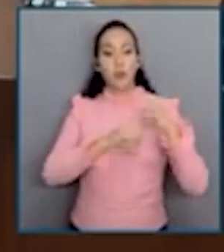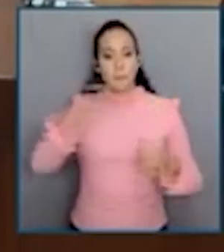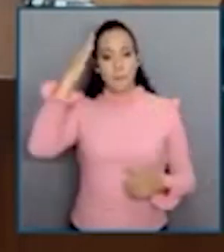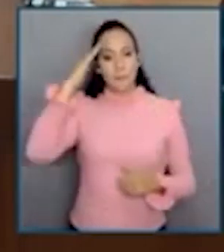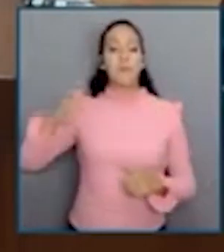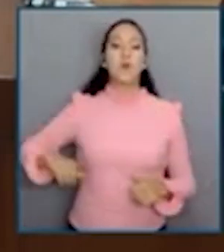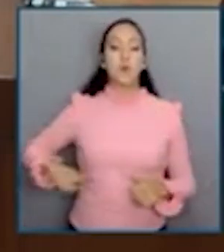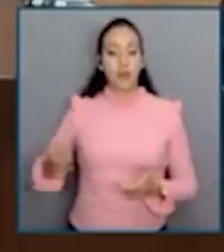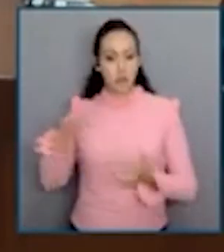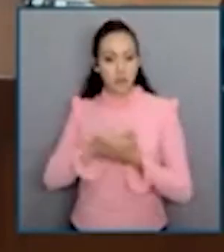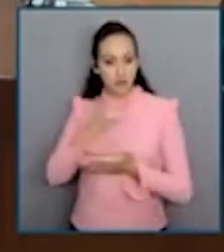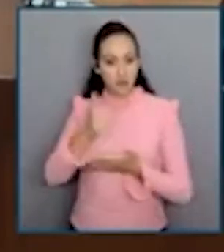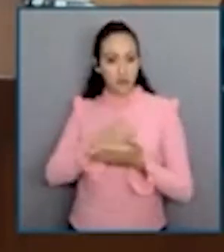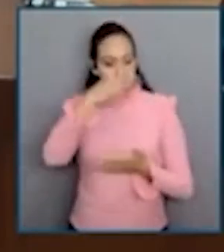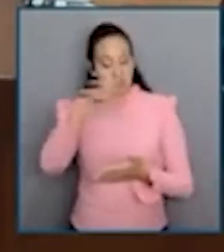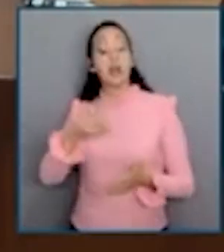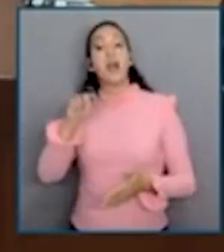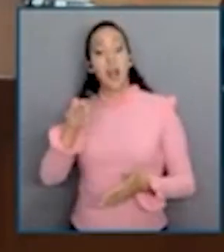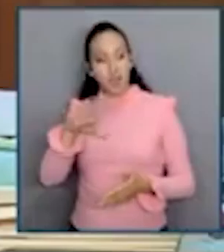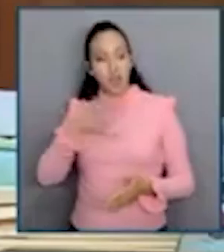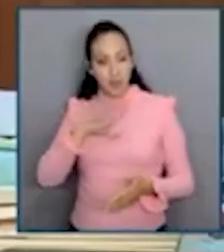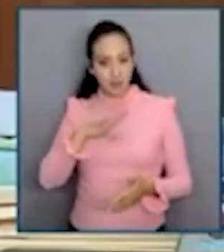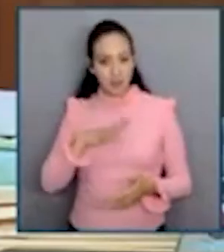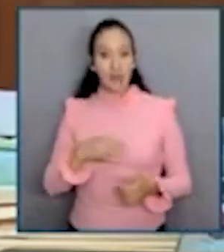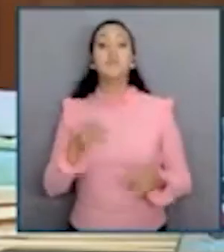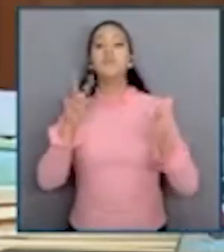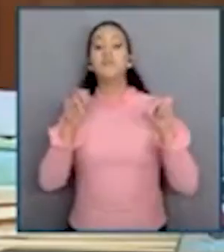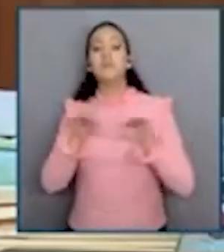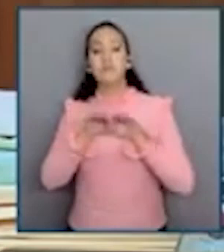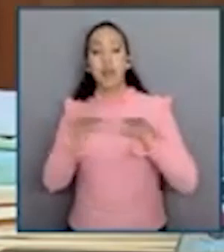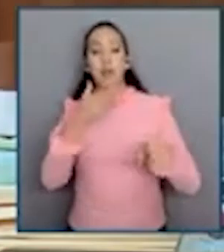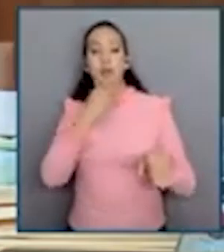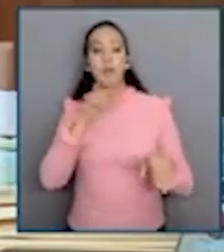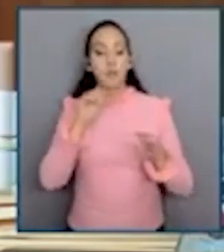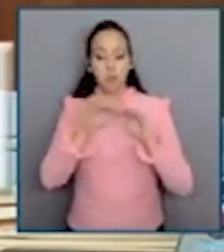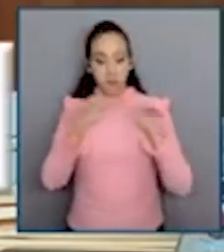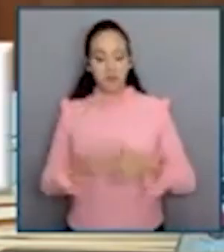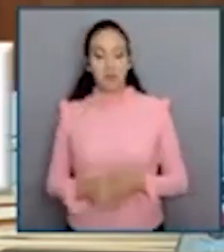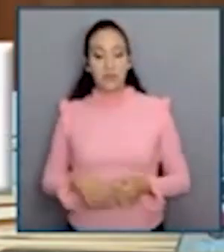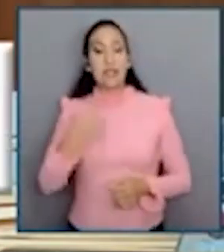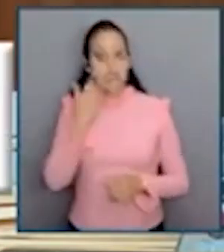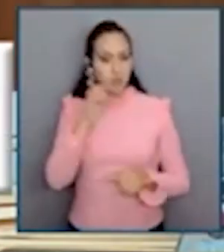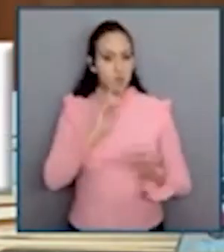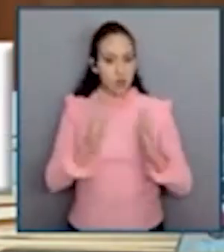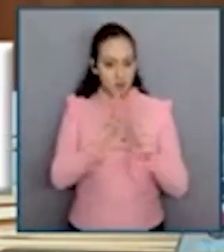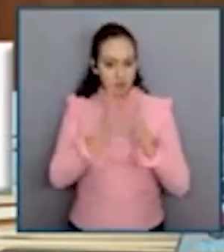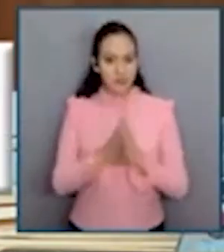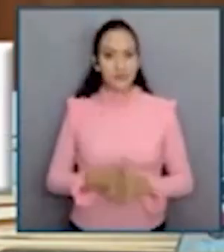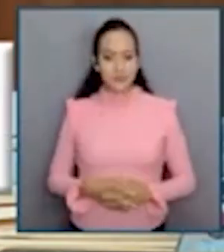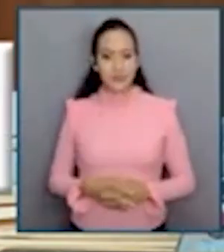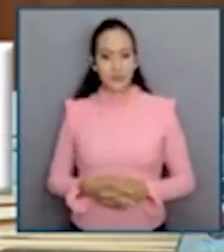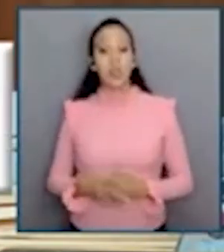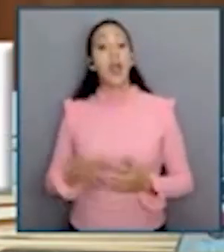México con base en el mandato de paridad de género no se advierte un sesgo para postular mujeres en entidades con